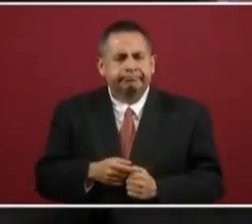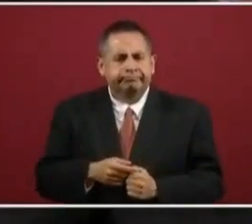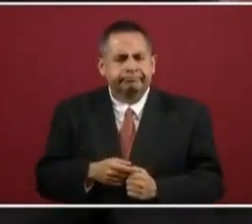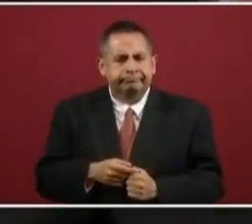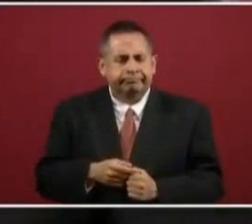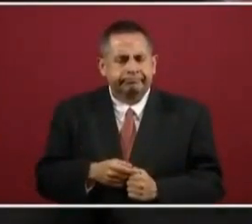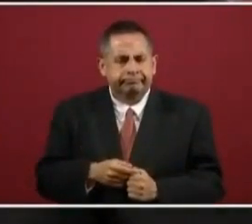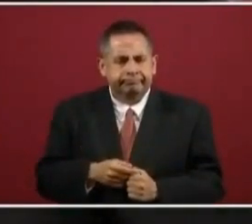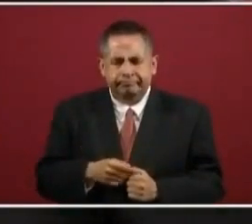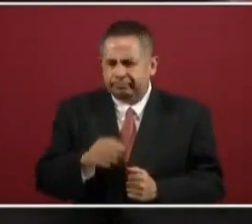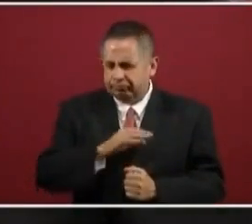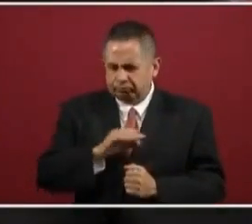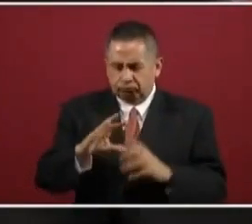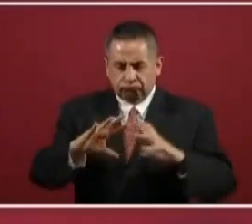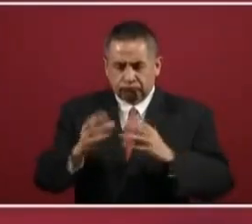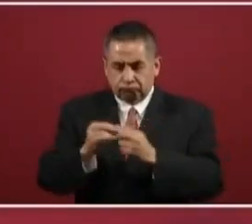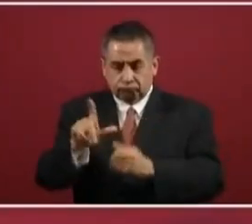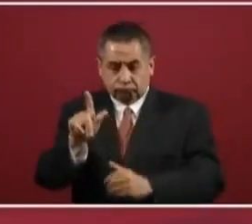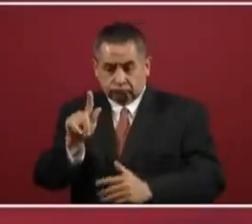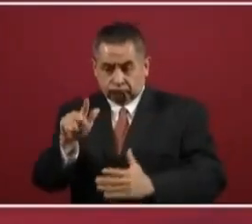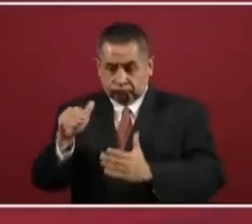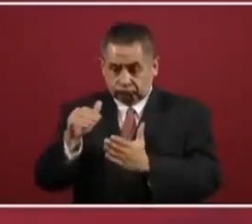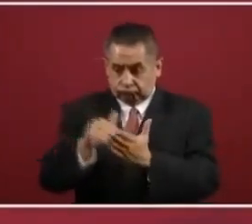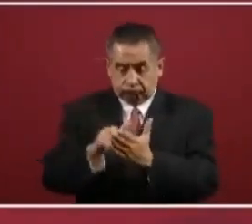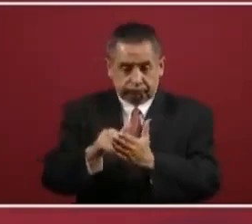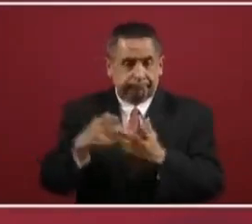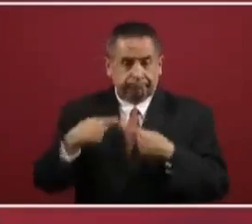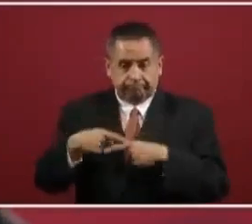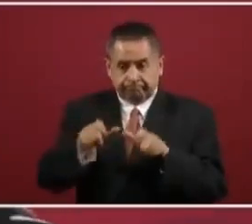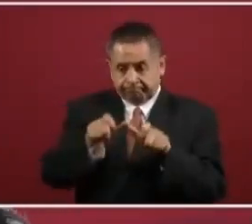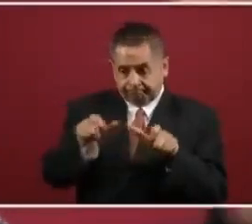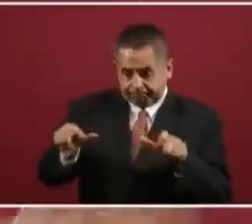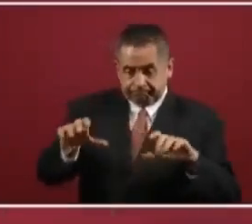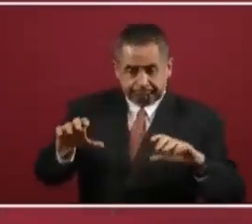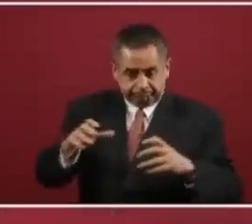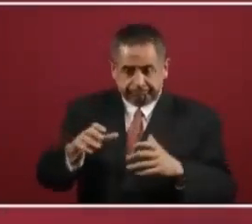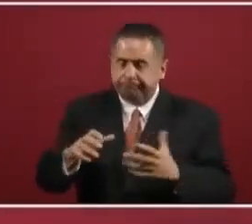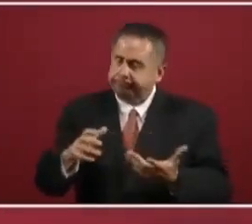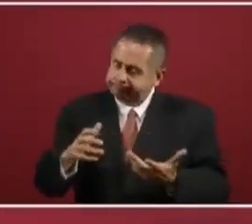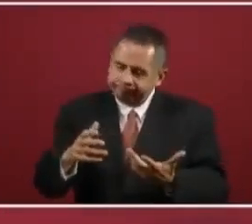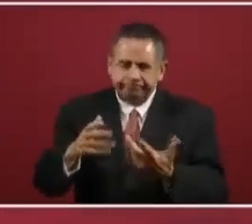eh cerca de 70000 elementos claro